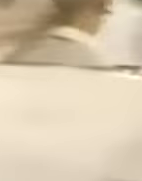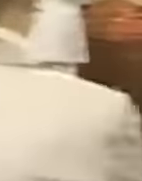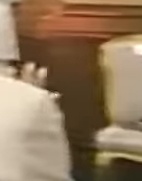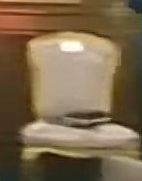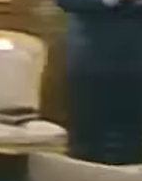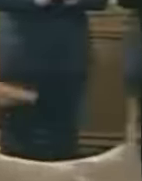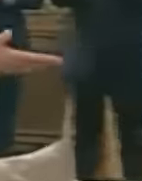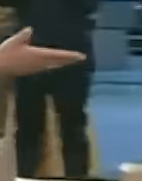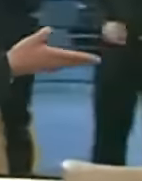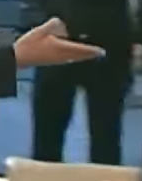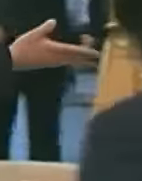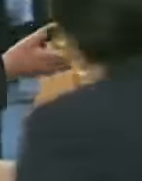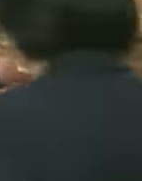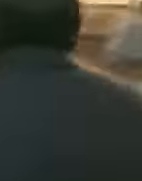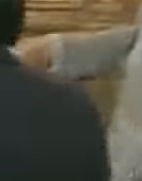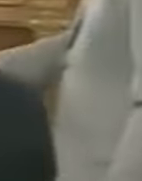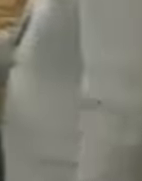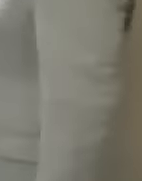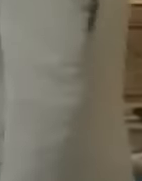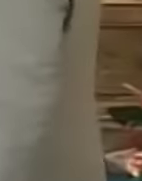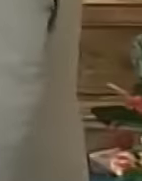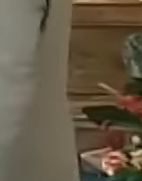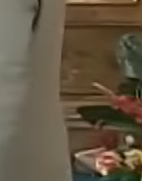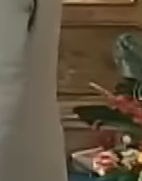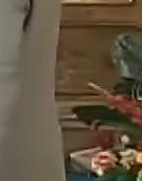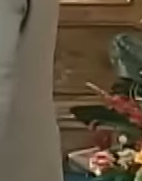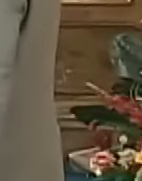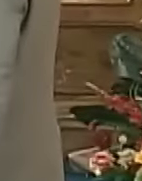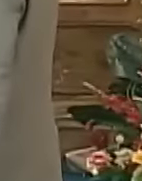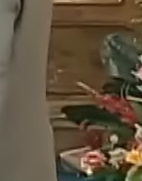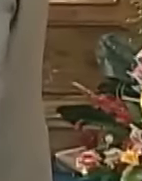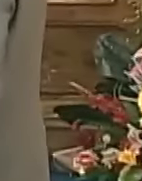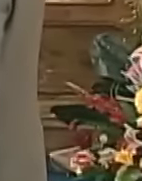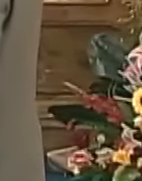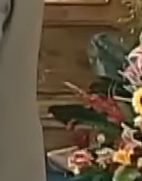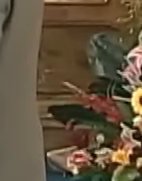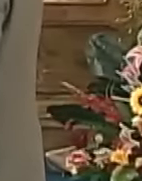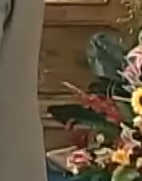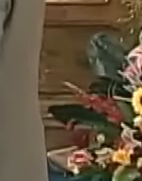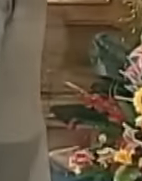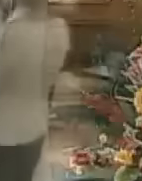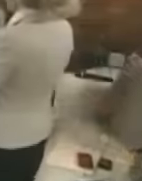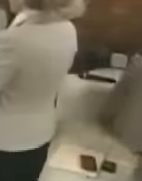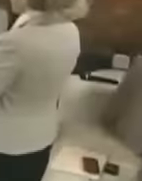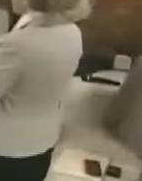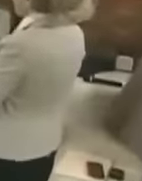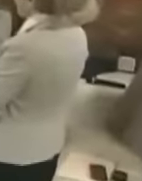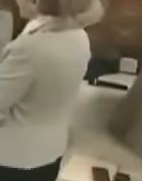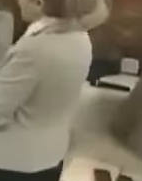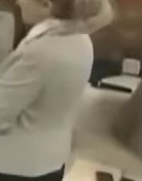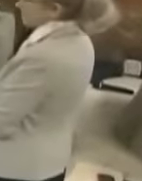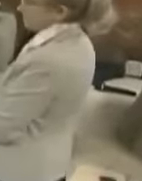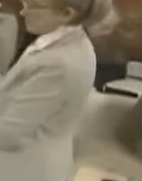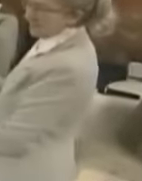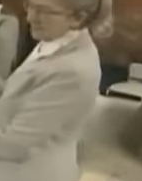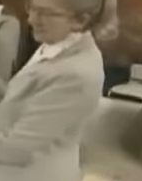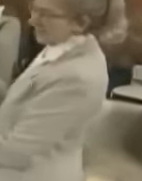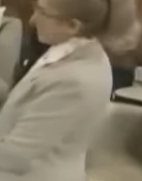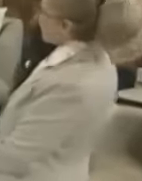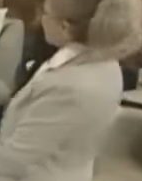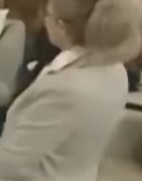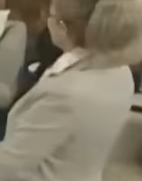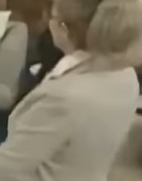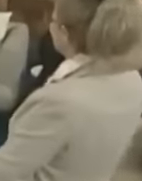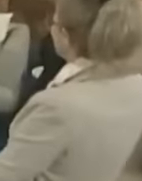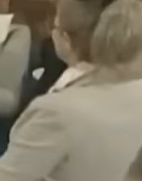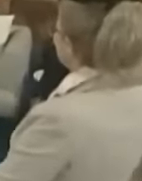Y jefe de la delegación del Gobierno Nacional ante el diálogo, el doctor Jorge Rodríguez, quien en breves momentos realizará